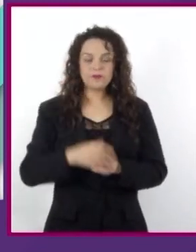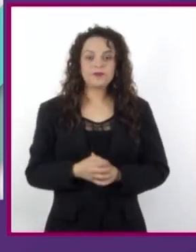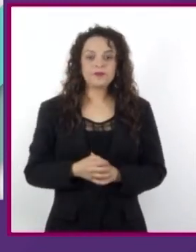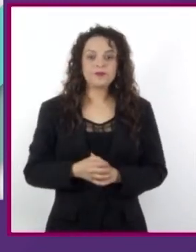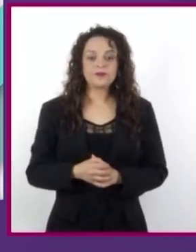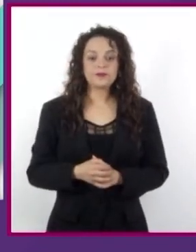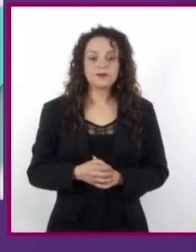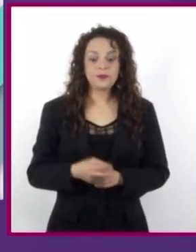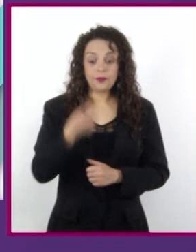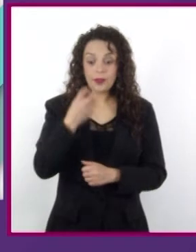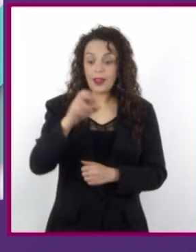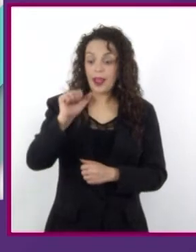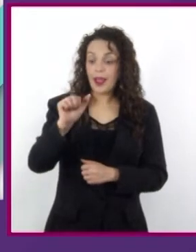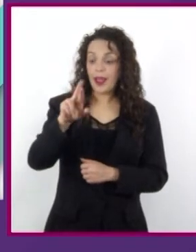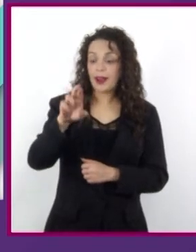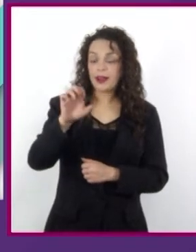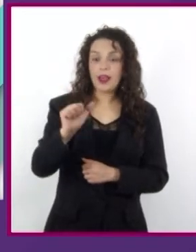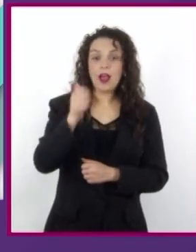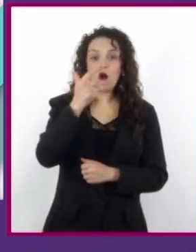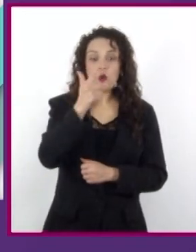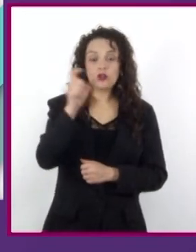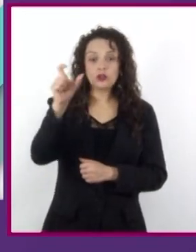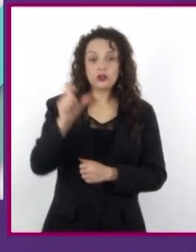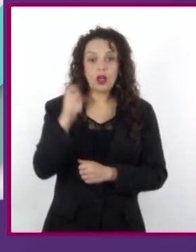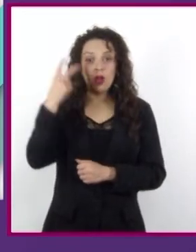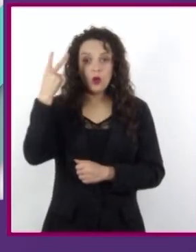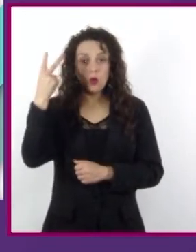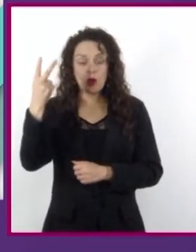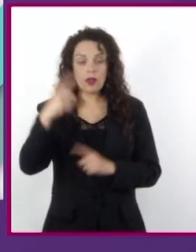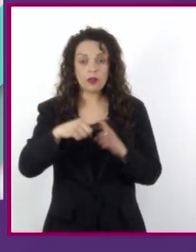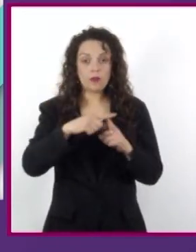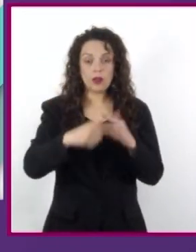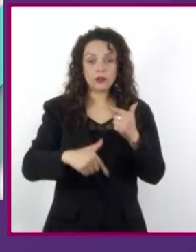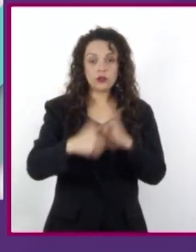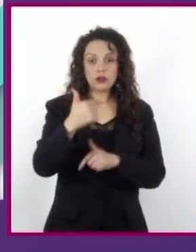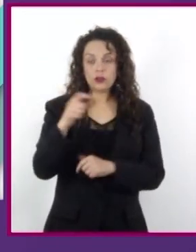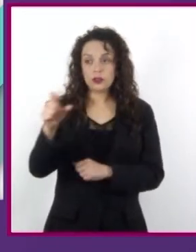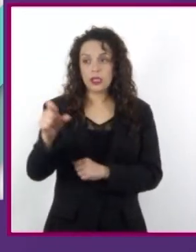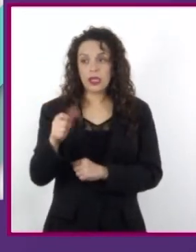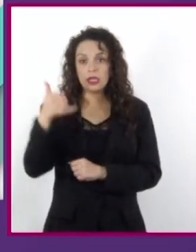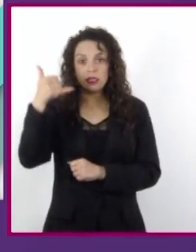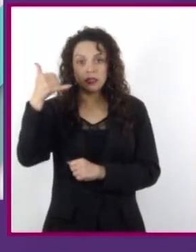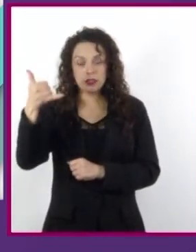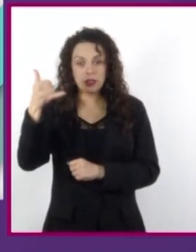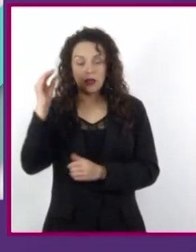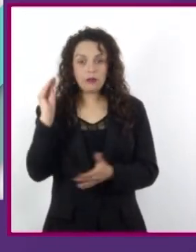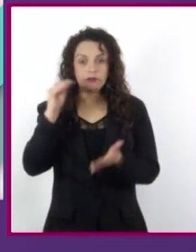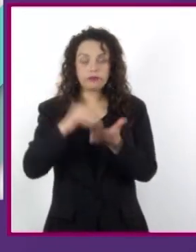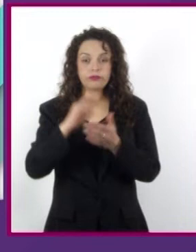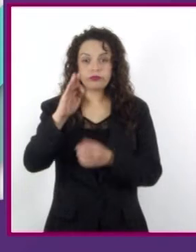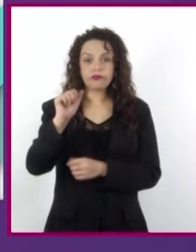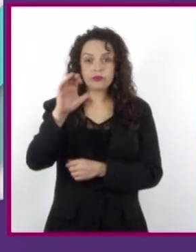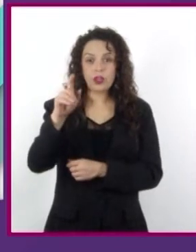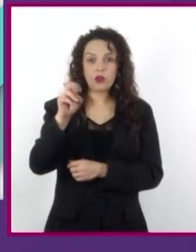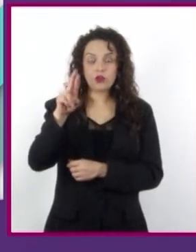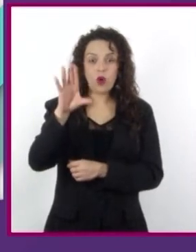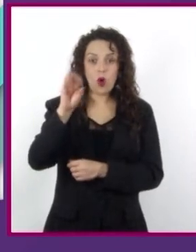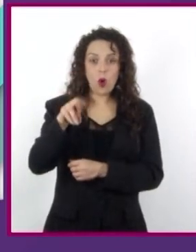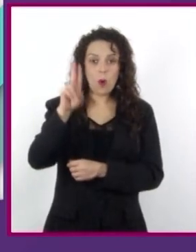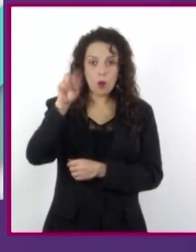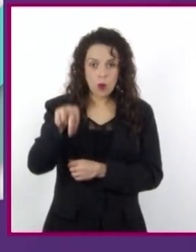Con una área de 8x al cuadrado más 12xy, aplicando la factorización por factor